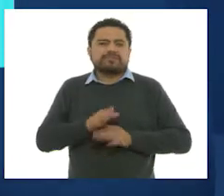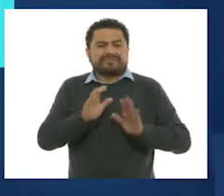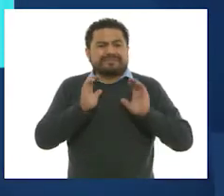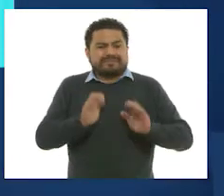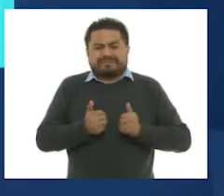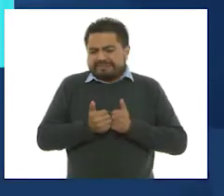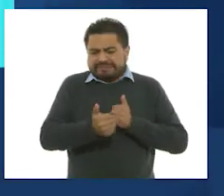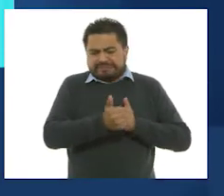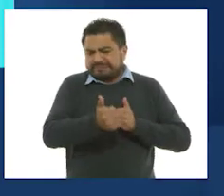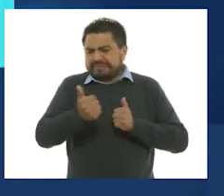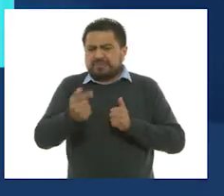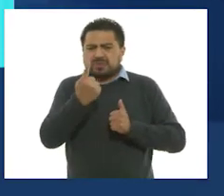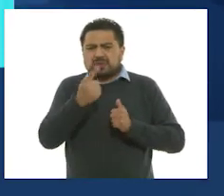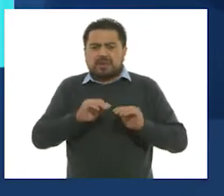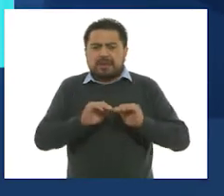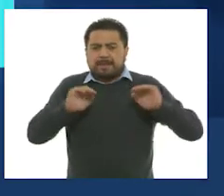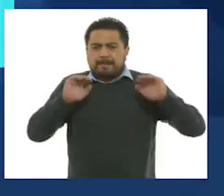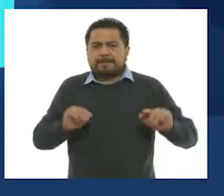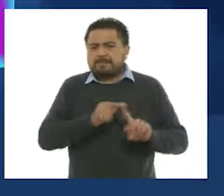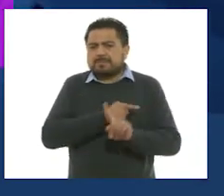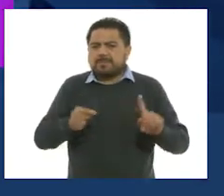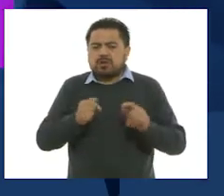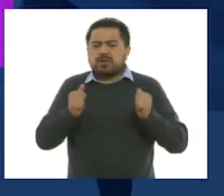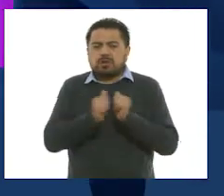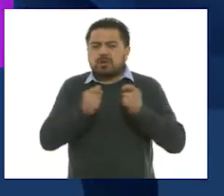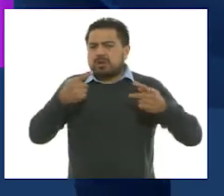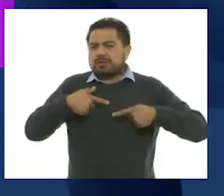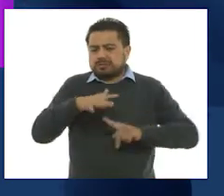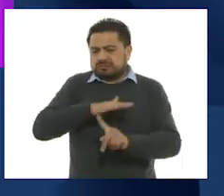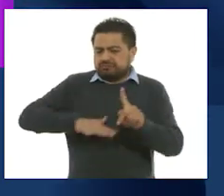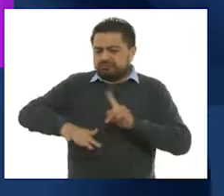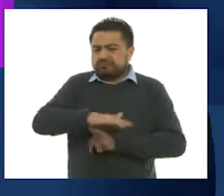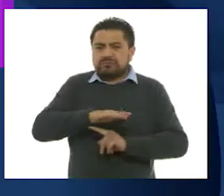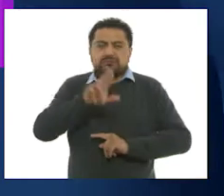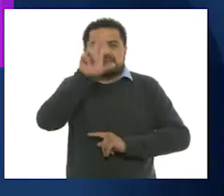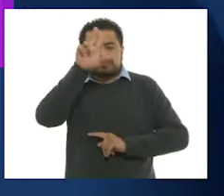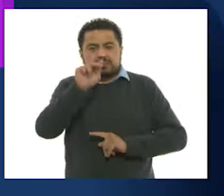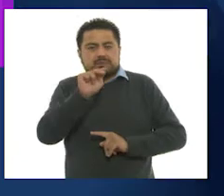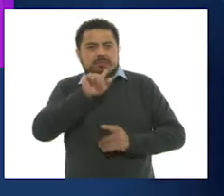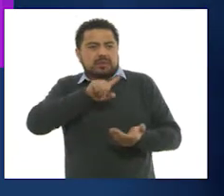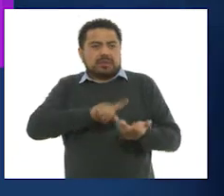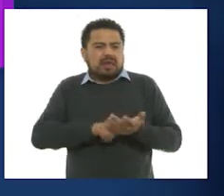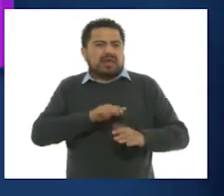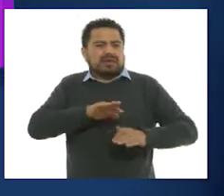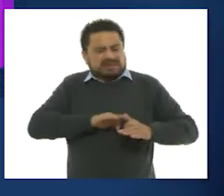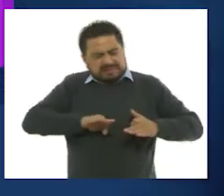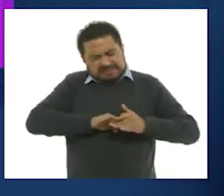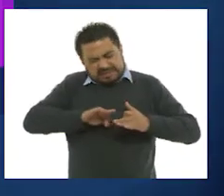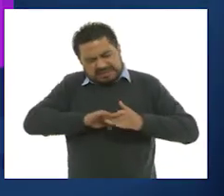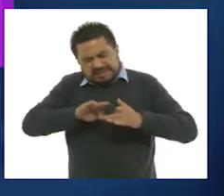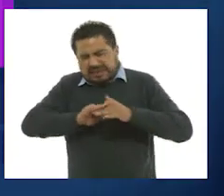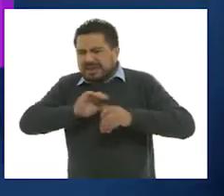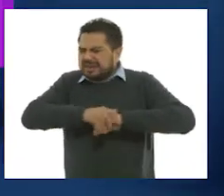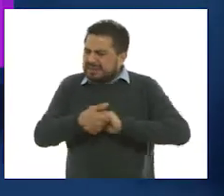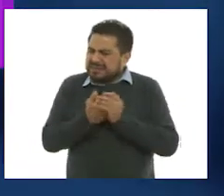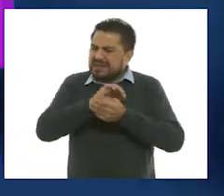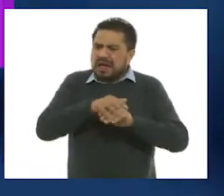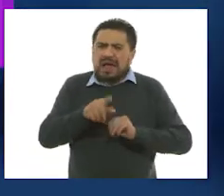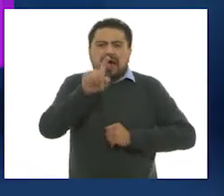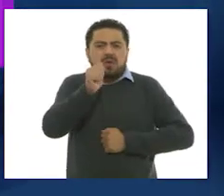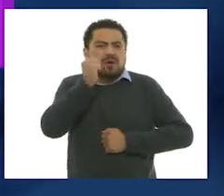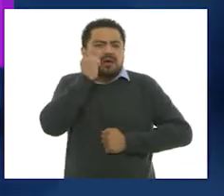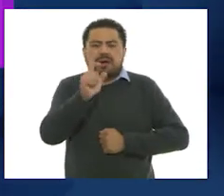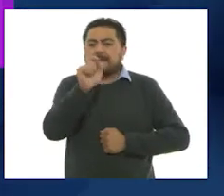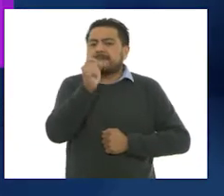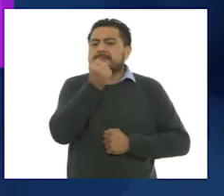una distancia mínima de 1.5 metros entre tú y los demás. Lávate las manos muy seguido con agua y jabón por lo menos